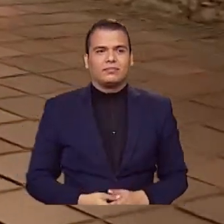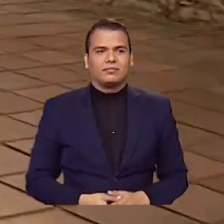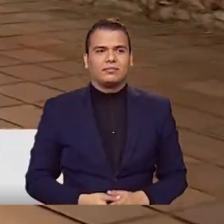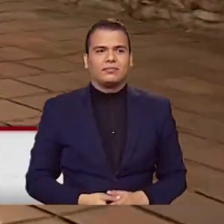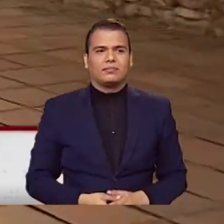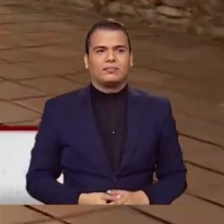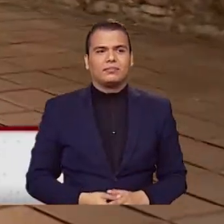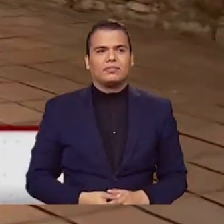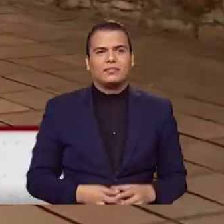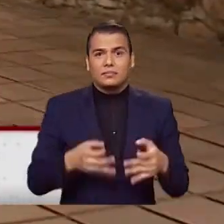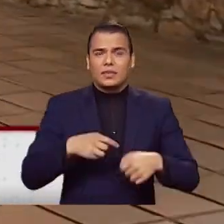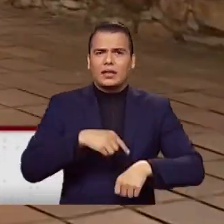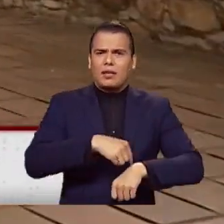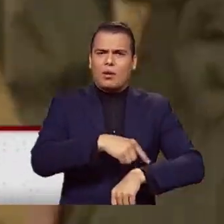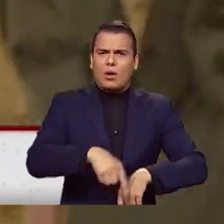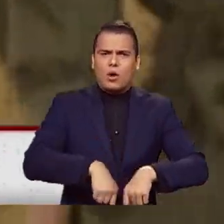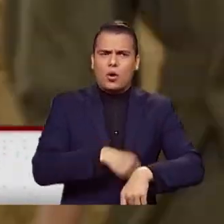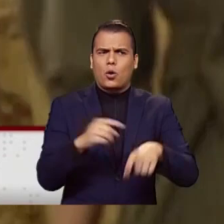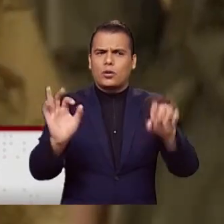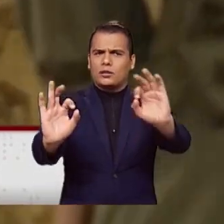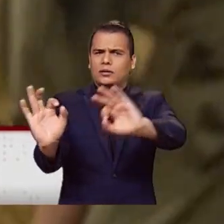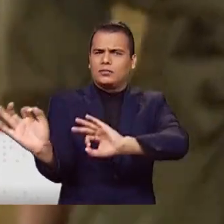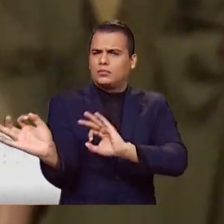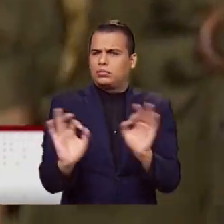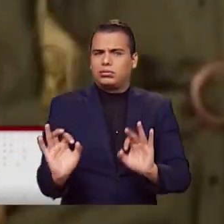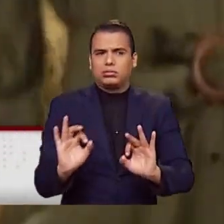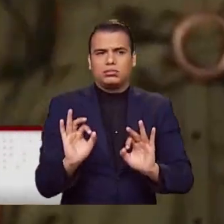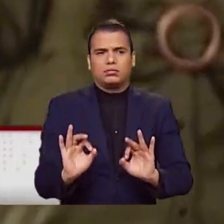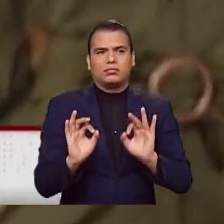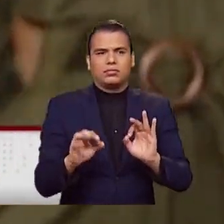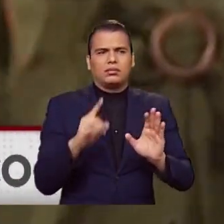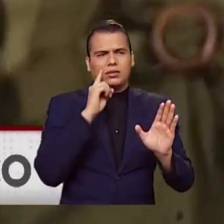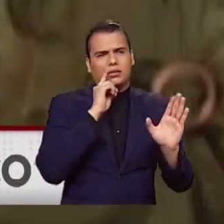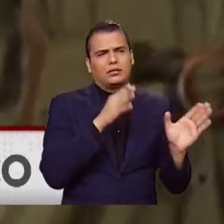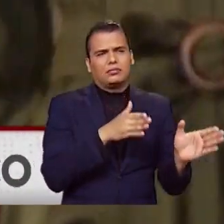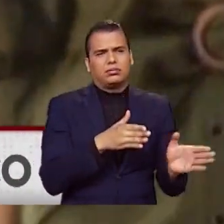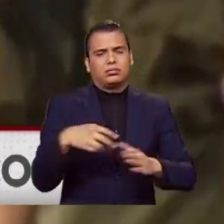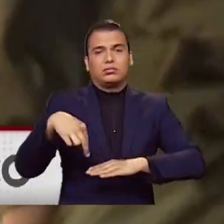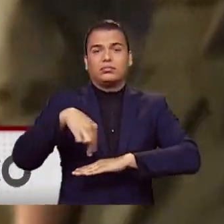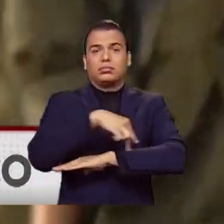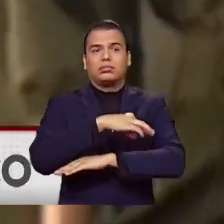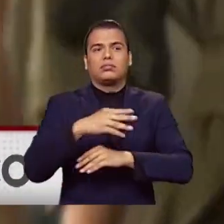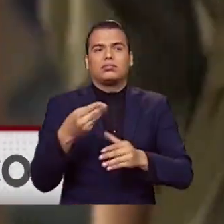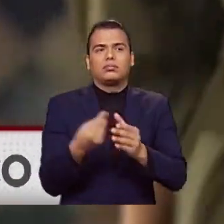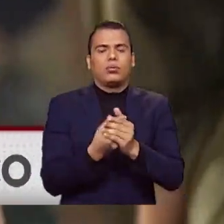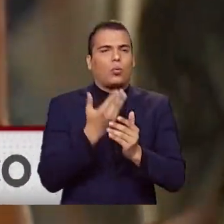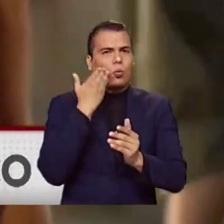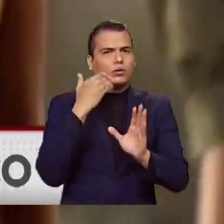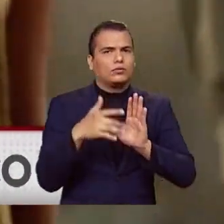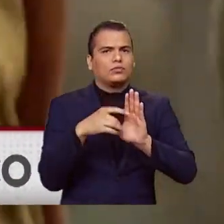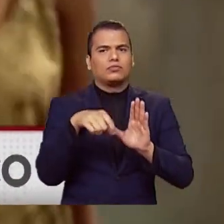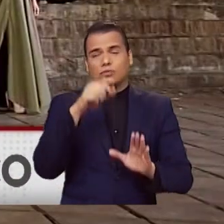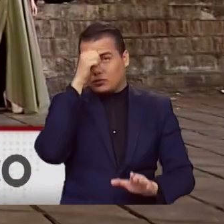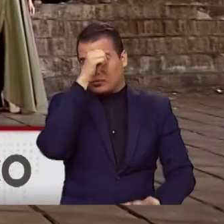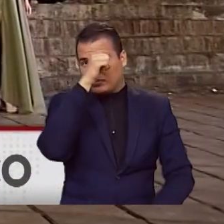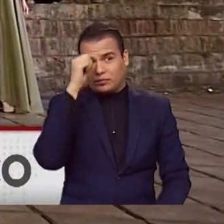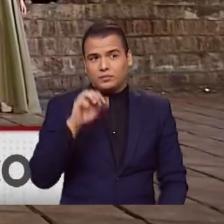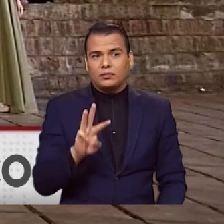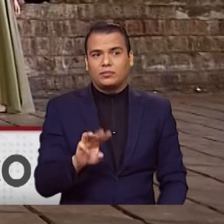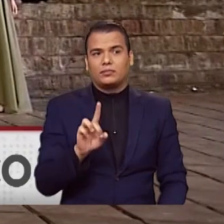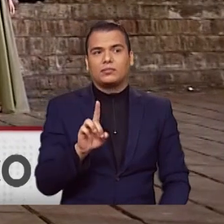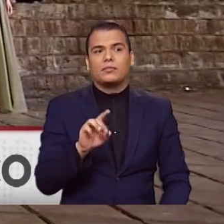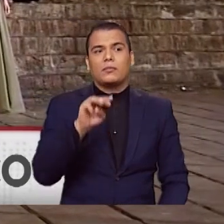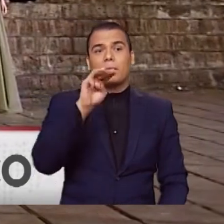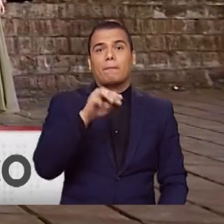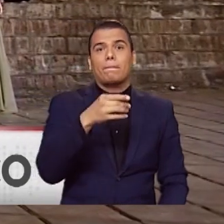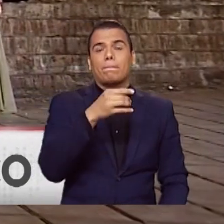Durante largas horas y con todos los protocolos de bioseguridad se grabó la pasarela de inclusión que será presentada al público este domingo 31 de mayo. Esta quinta